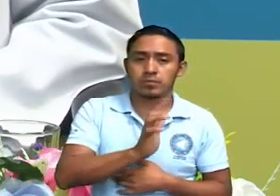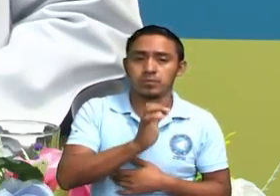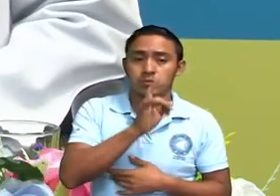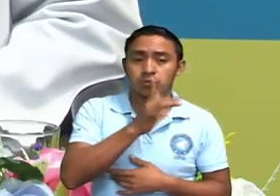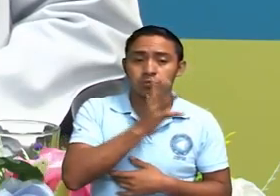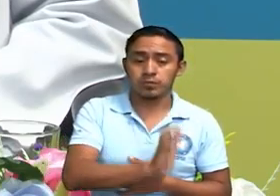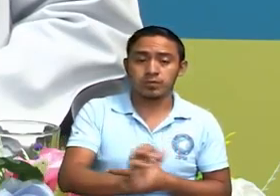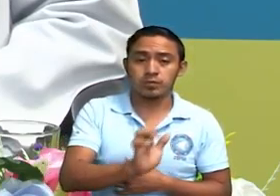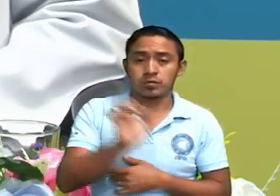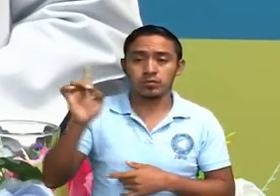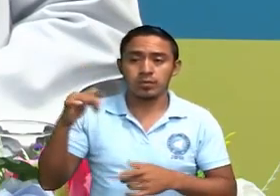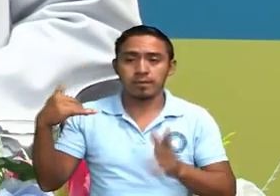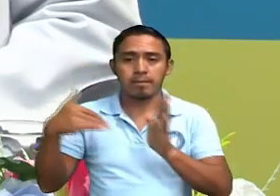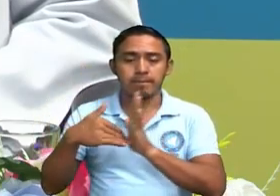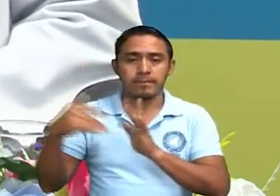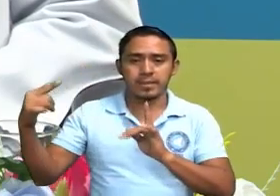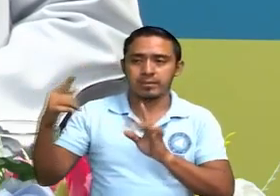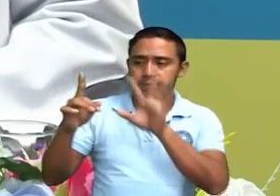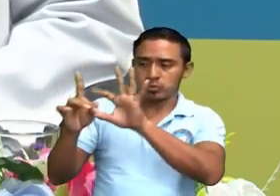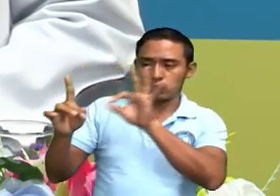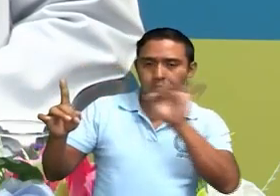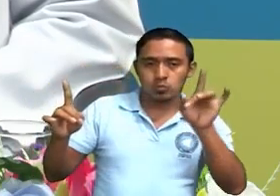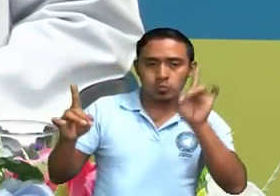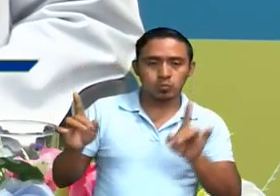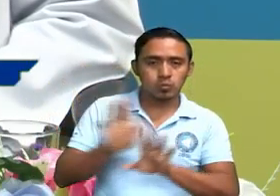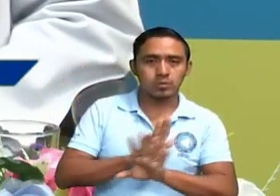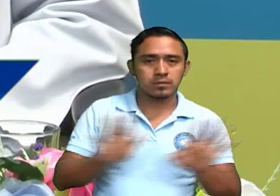cada mil niños recién nacidos.